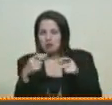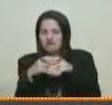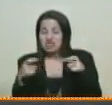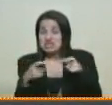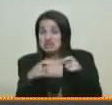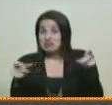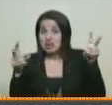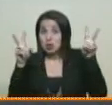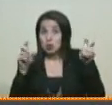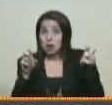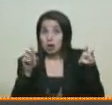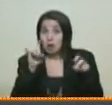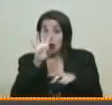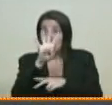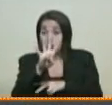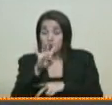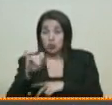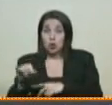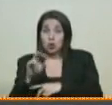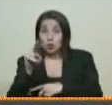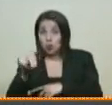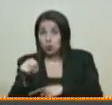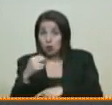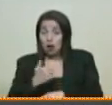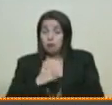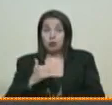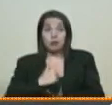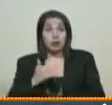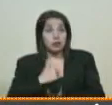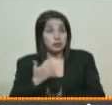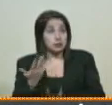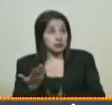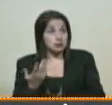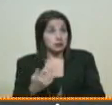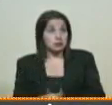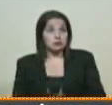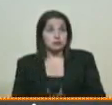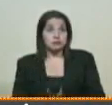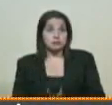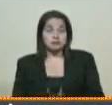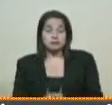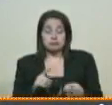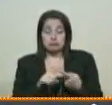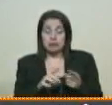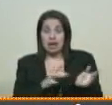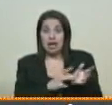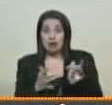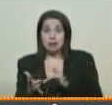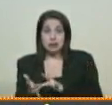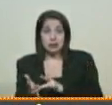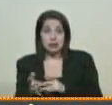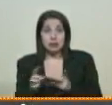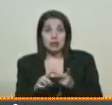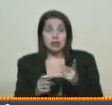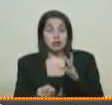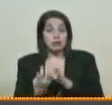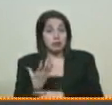en circulación el 4 de junio. Aproveche, tiene abril y